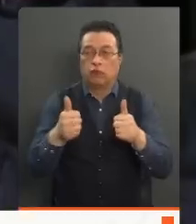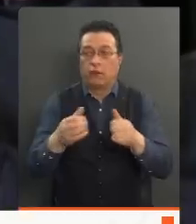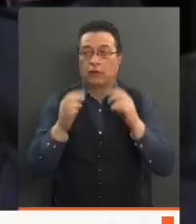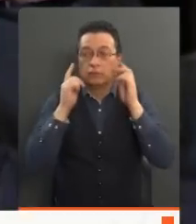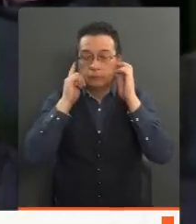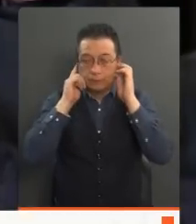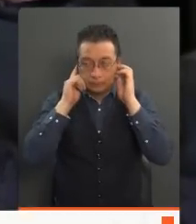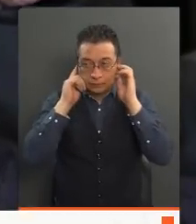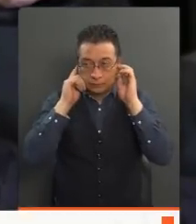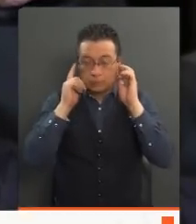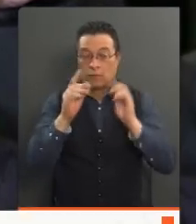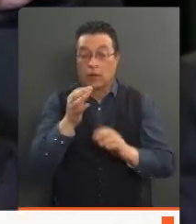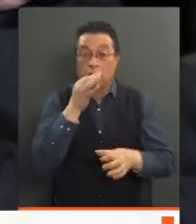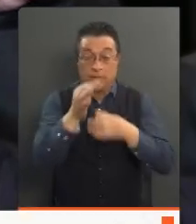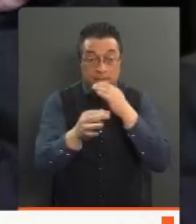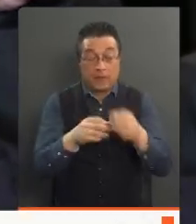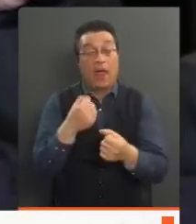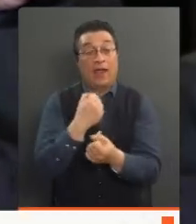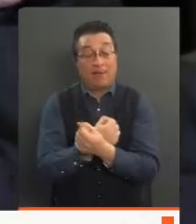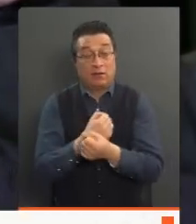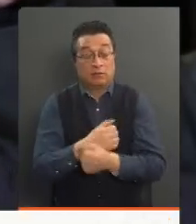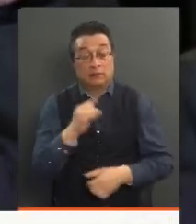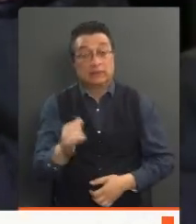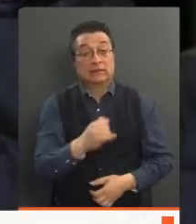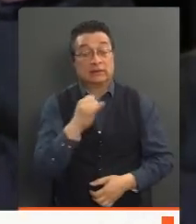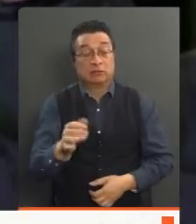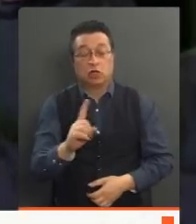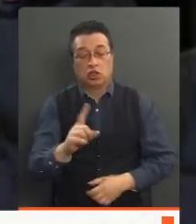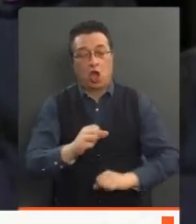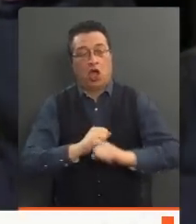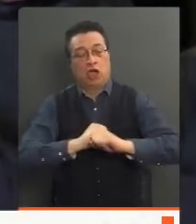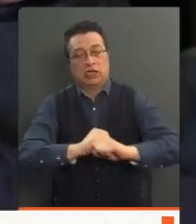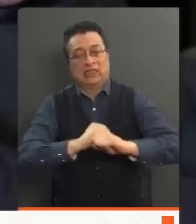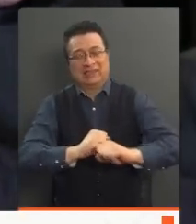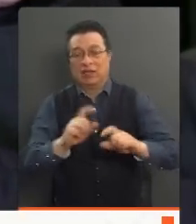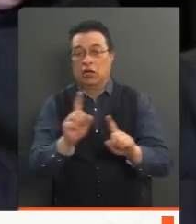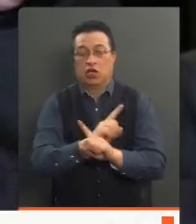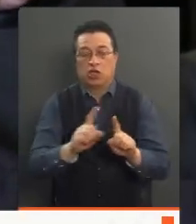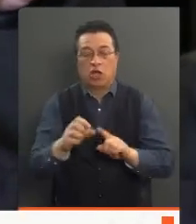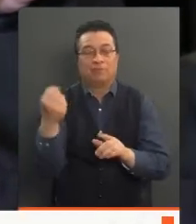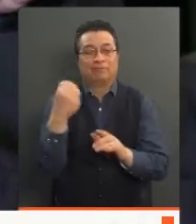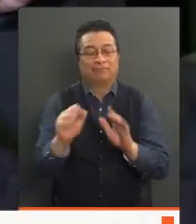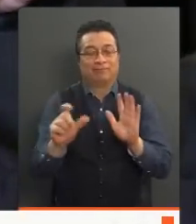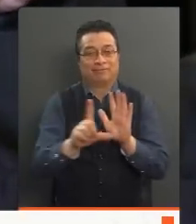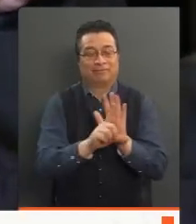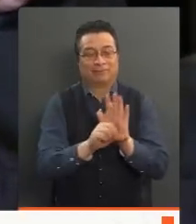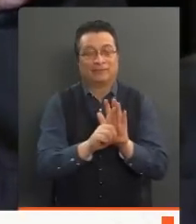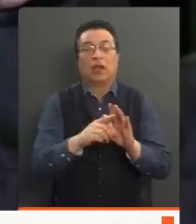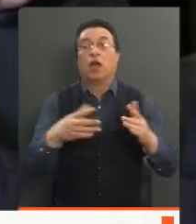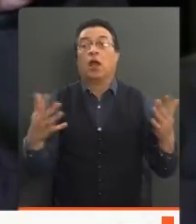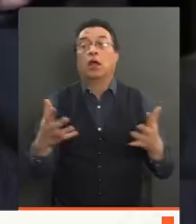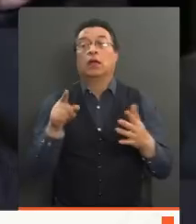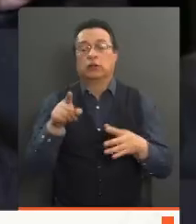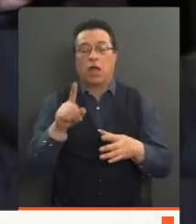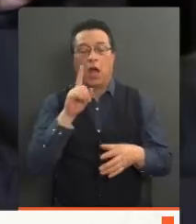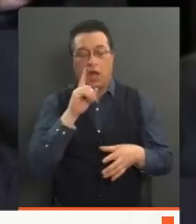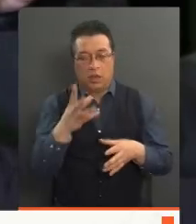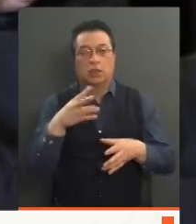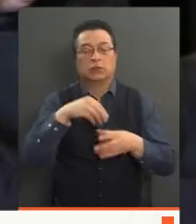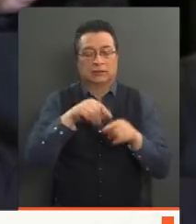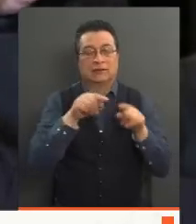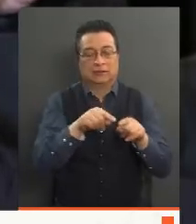Todo bien. Las recomendaciones de Carabineros siempre no poner resistencia en los delitos, debido a que estos involucran, como en esta